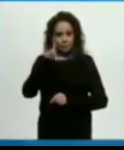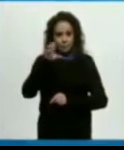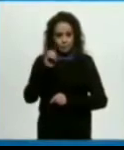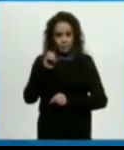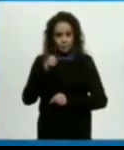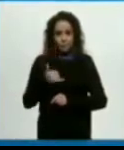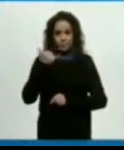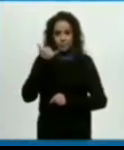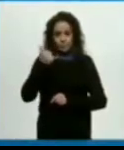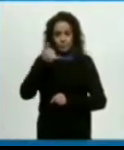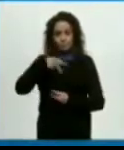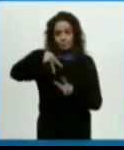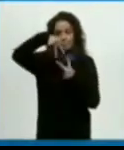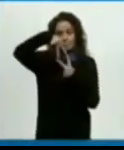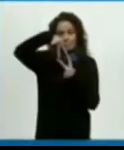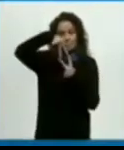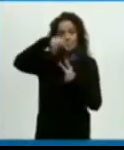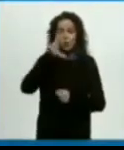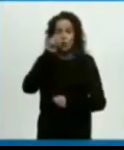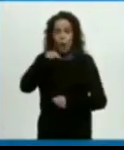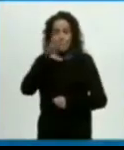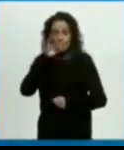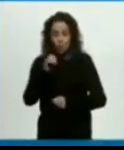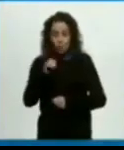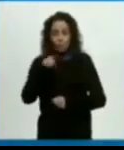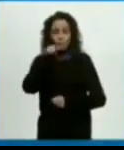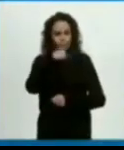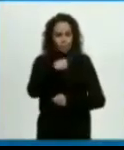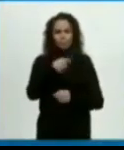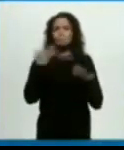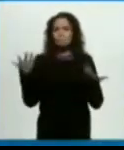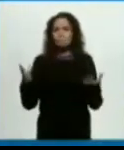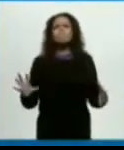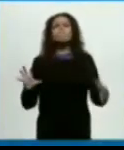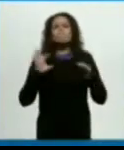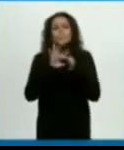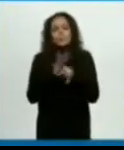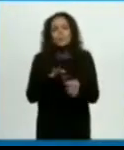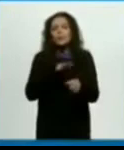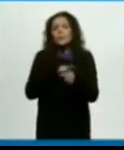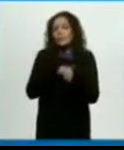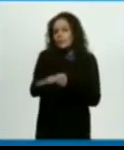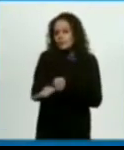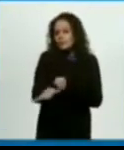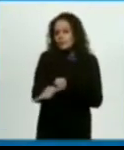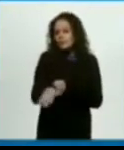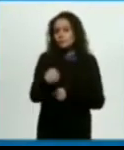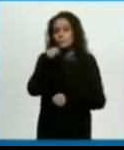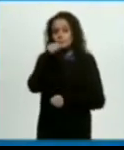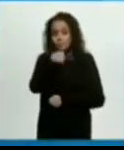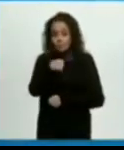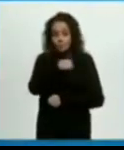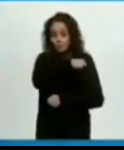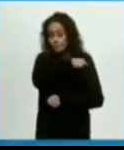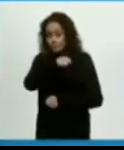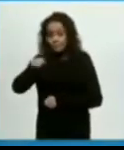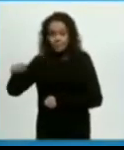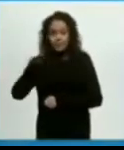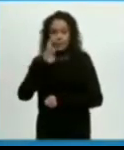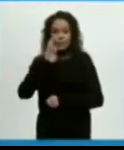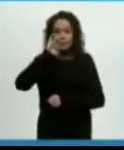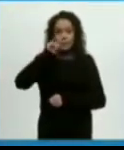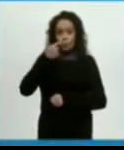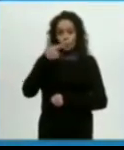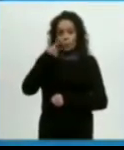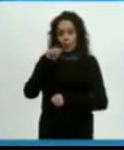y un rombo. Y todos tienen algo en común, y es que son figuras planas.